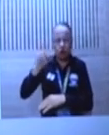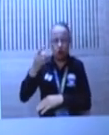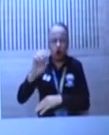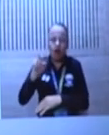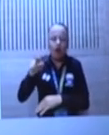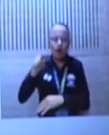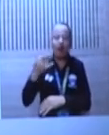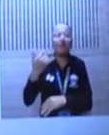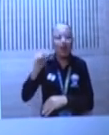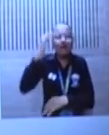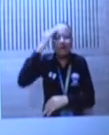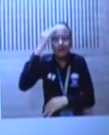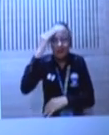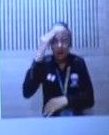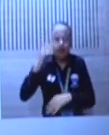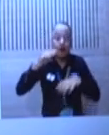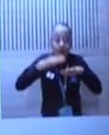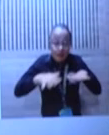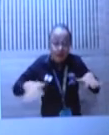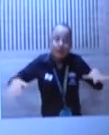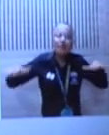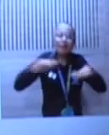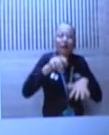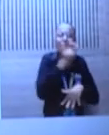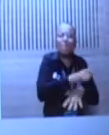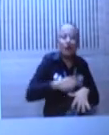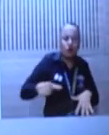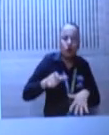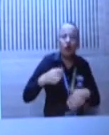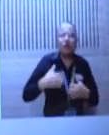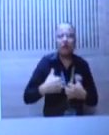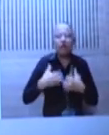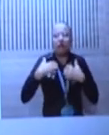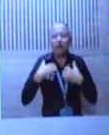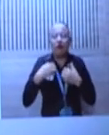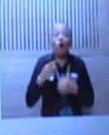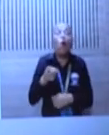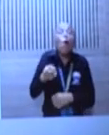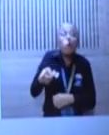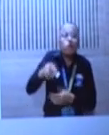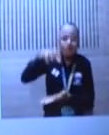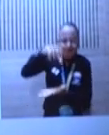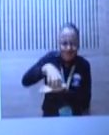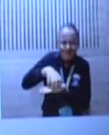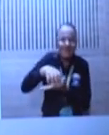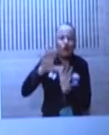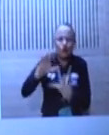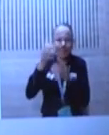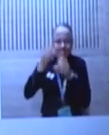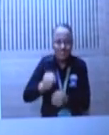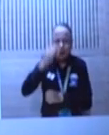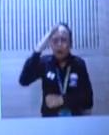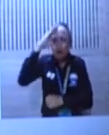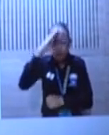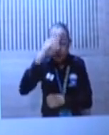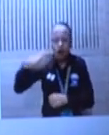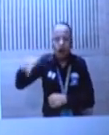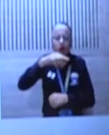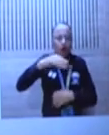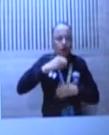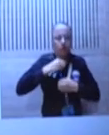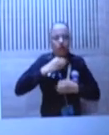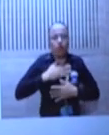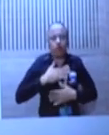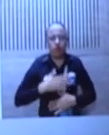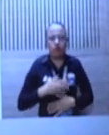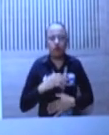urbanismo de toda esa zona Además de que esa sería una obra que descongestiona la ciudad de Sur a Norte completamente nosotros decamos a la secretaria planeación una